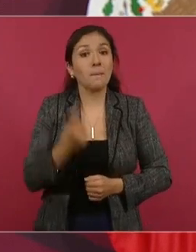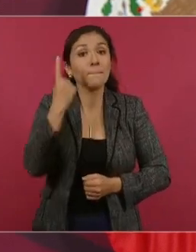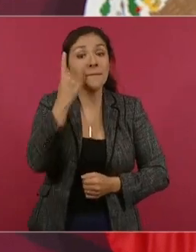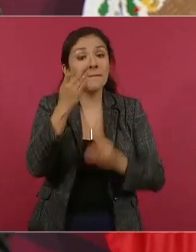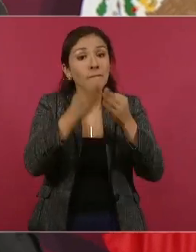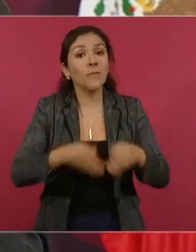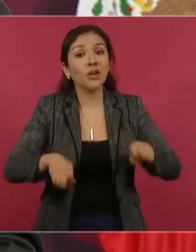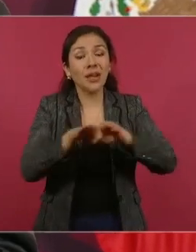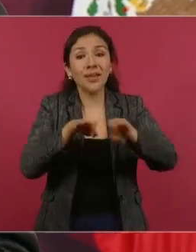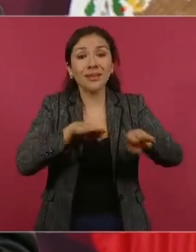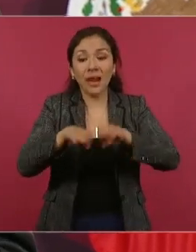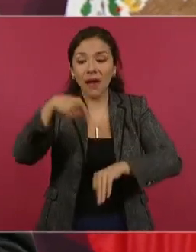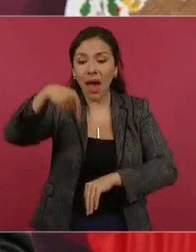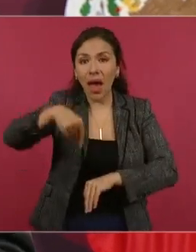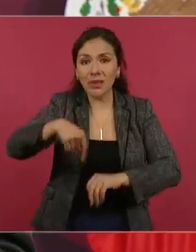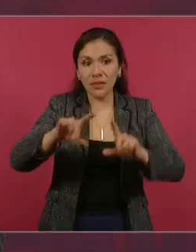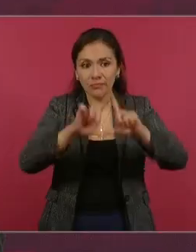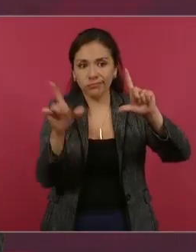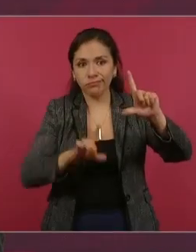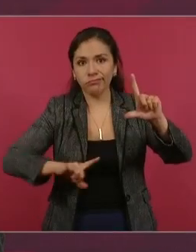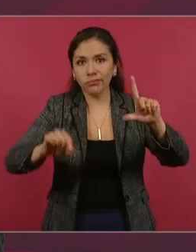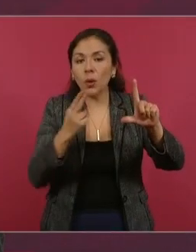trabajemos lo nuestro